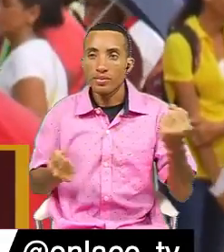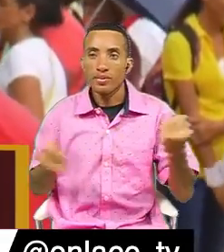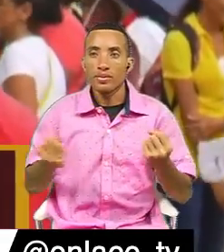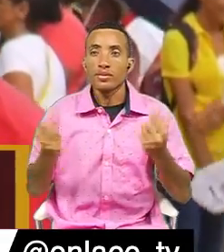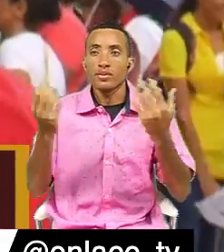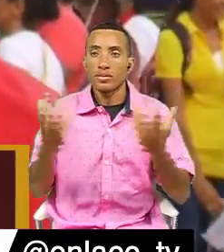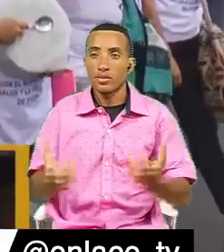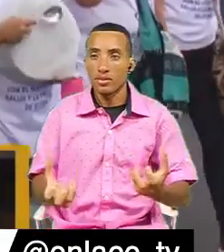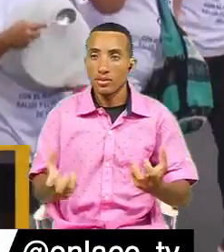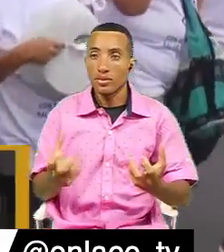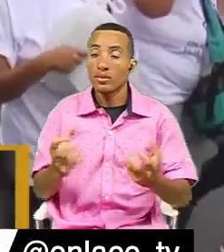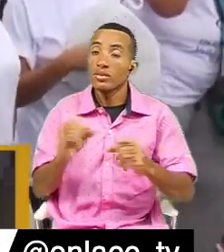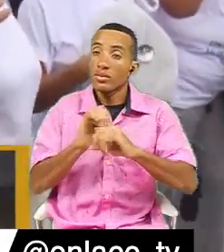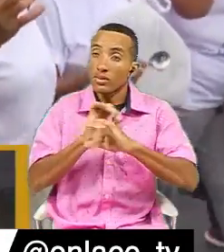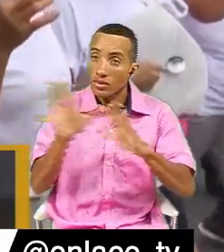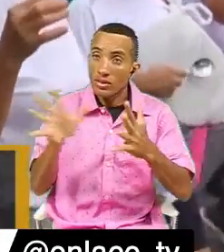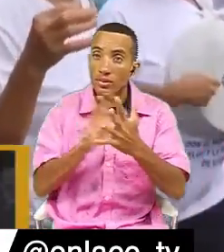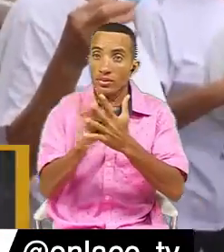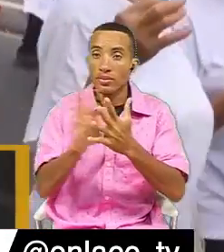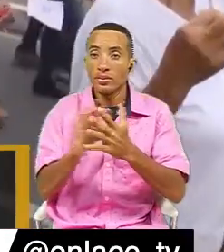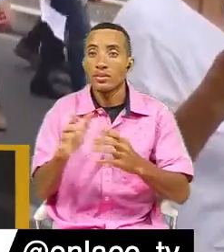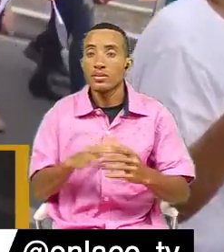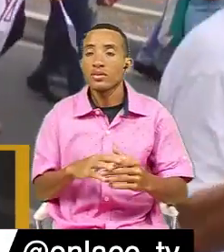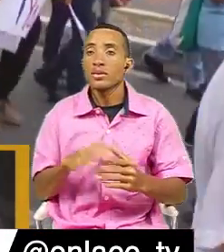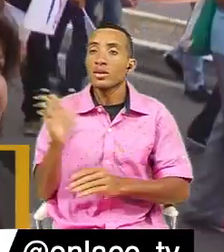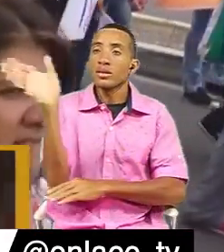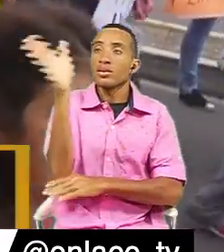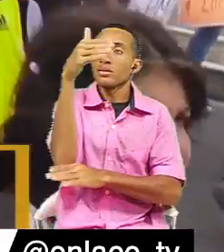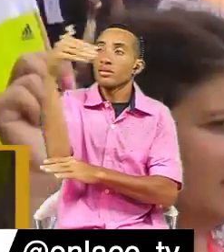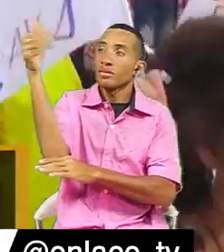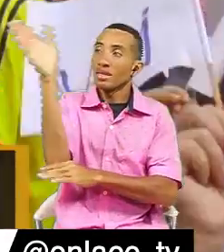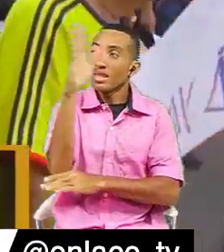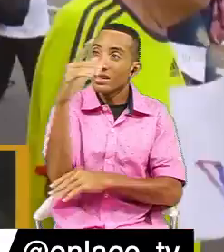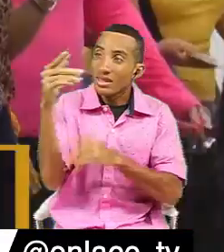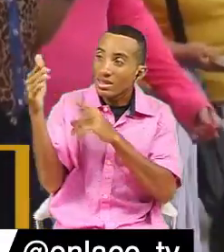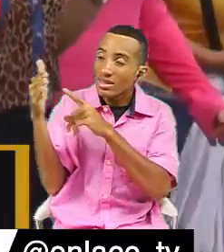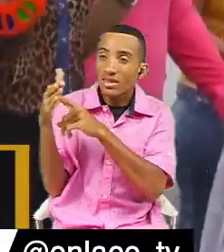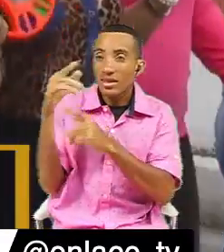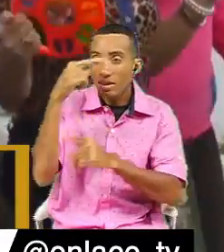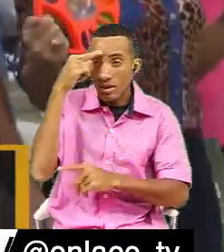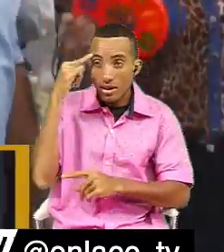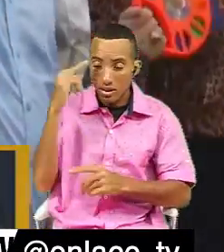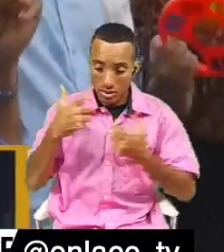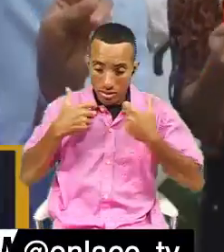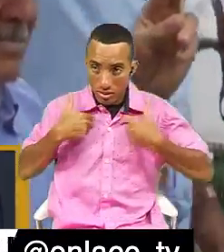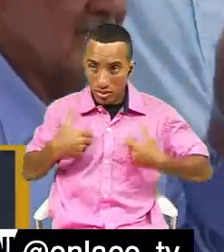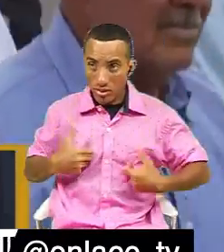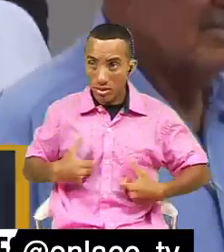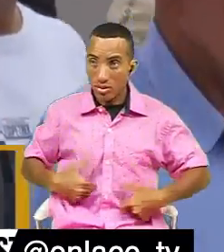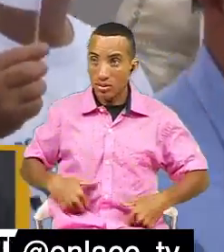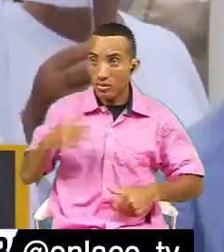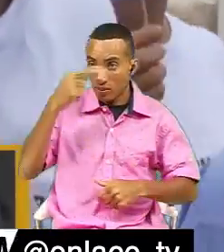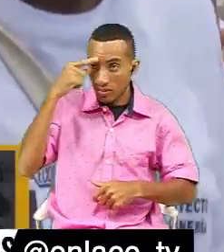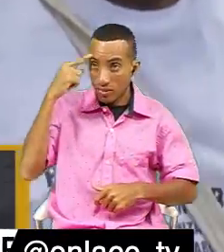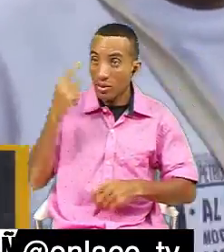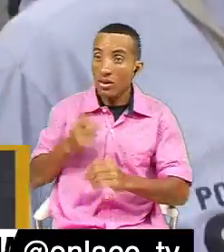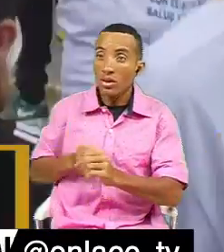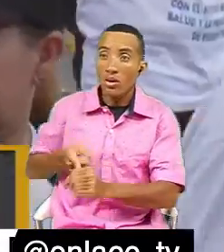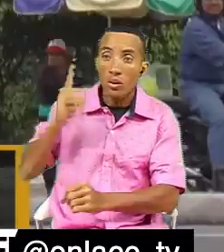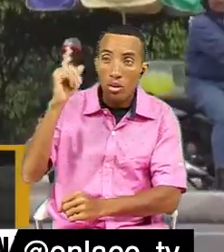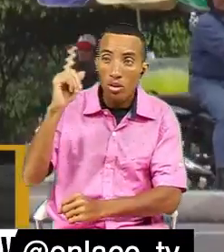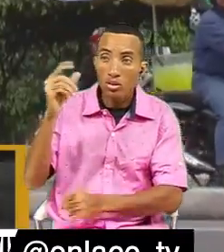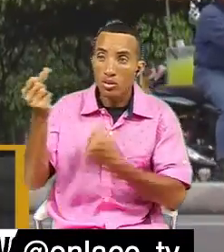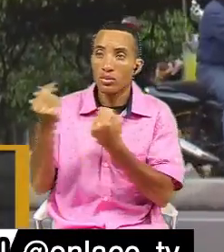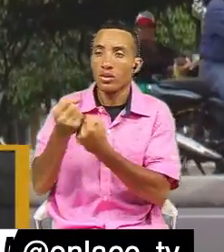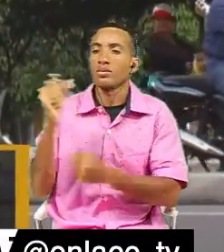algo, el hecho que vengamos con banderas negras y con camisa negra no quiere decir que estemos apoyando un partido político, no